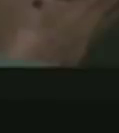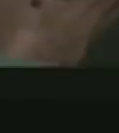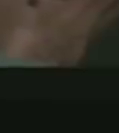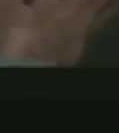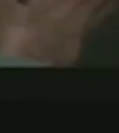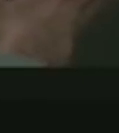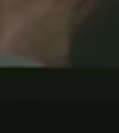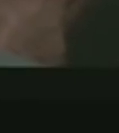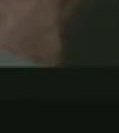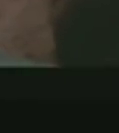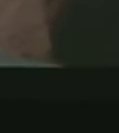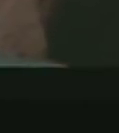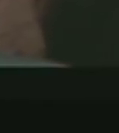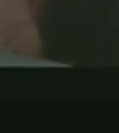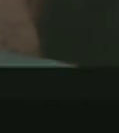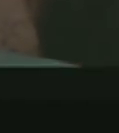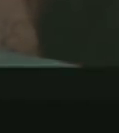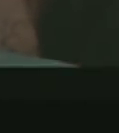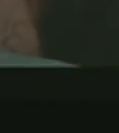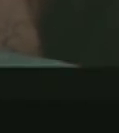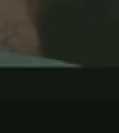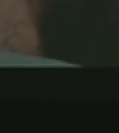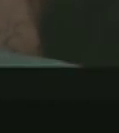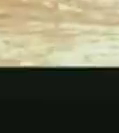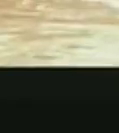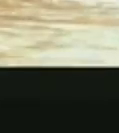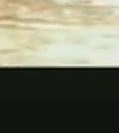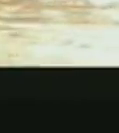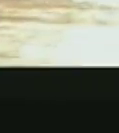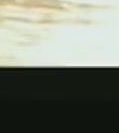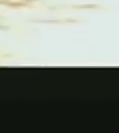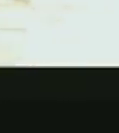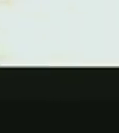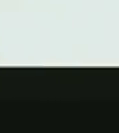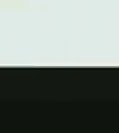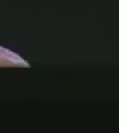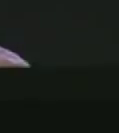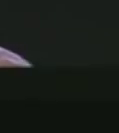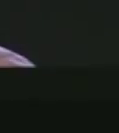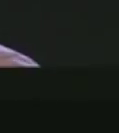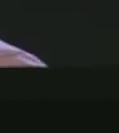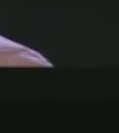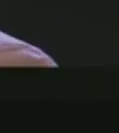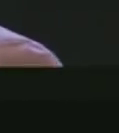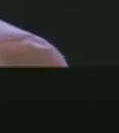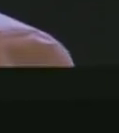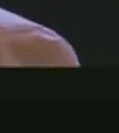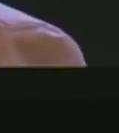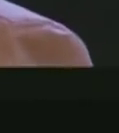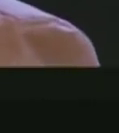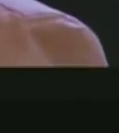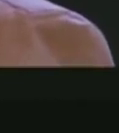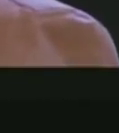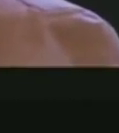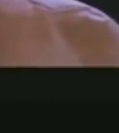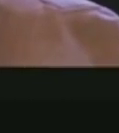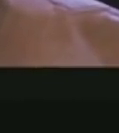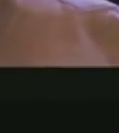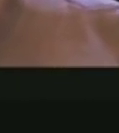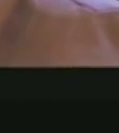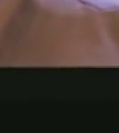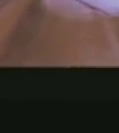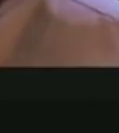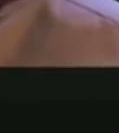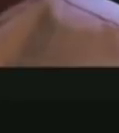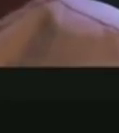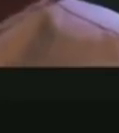Darnos las manos y poder interpretar un pueblo unido que merece